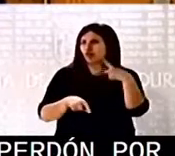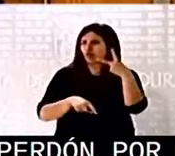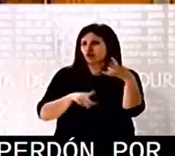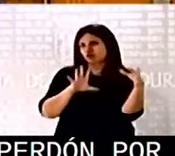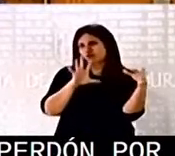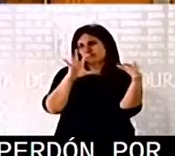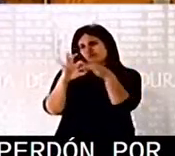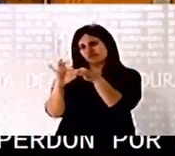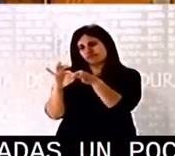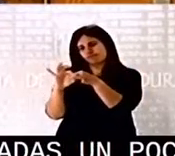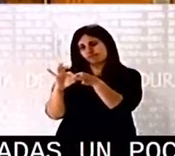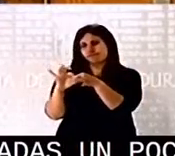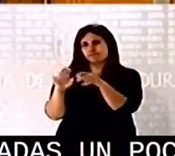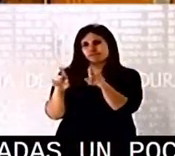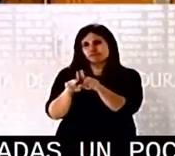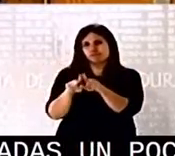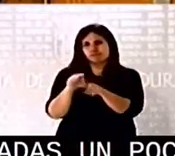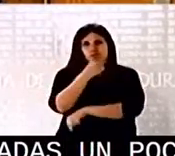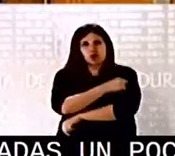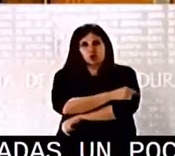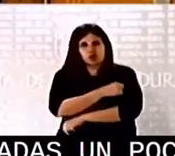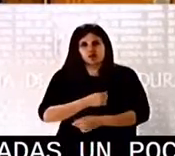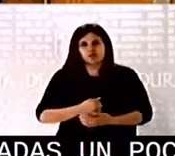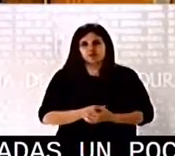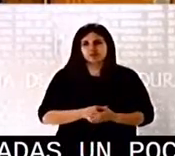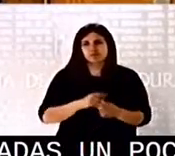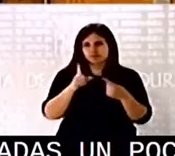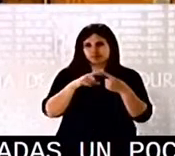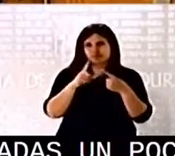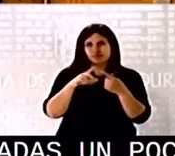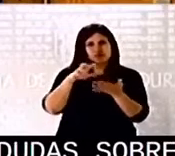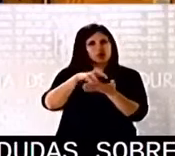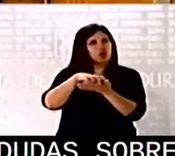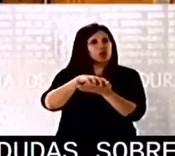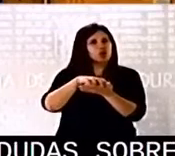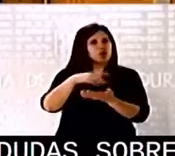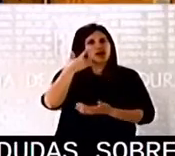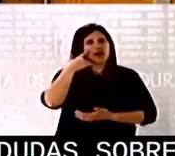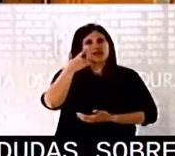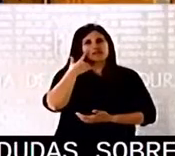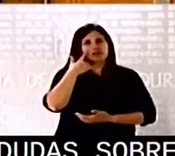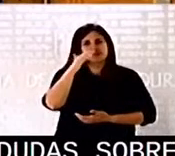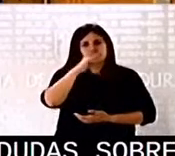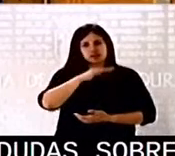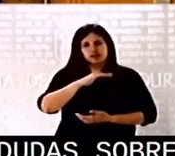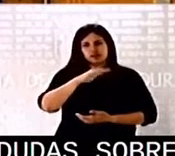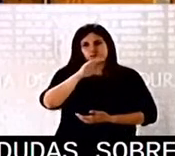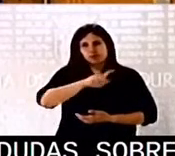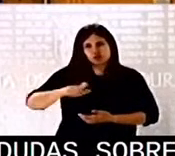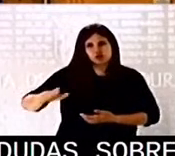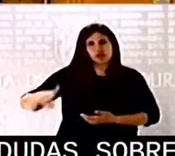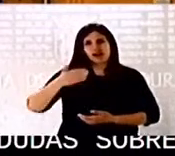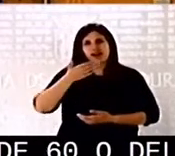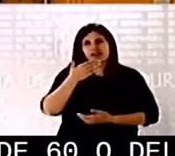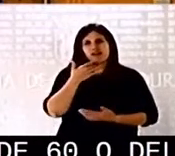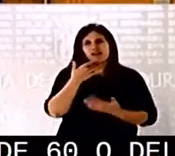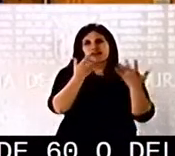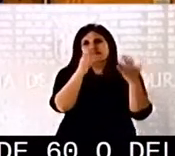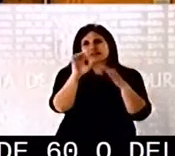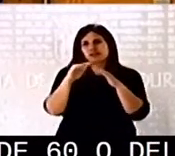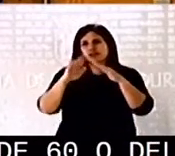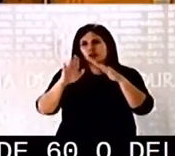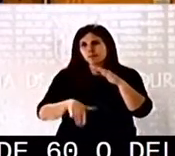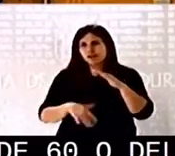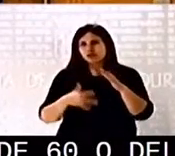poco con la vacunación. La primera, nos surgen dudas sobre cómo va a ser esa vacunación a menores de 60, con el tema de que haya que firmar